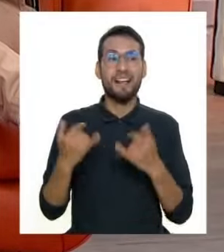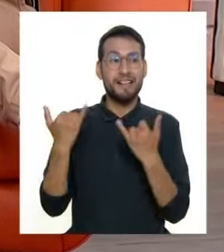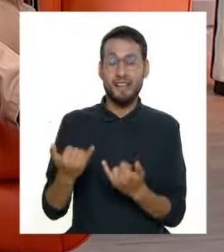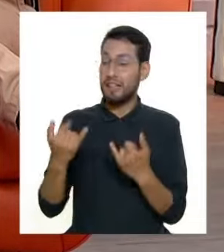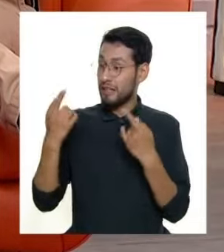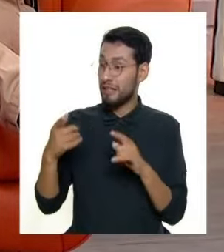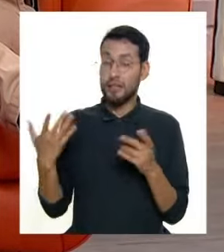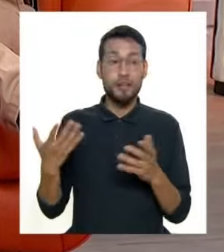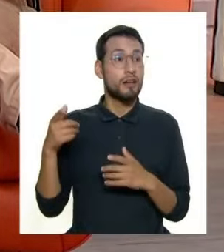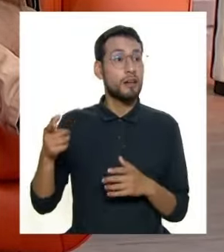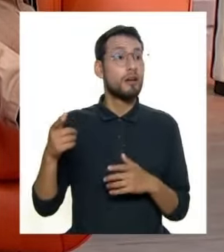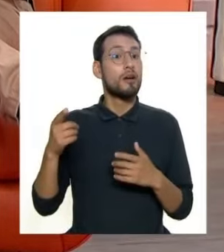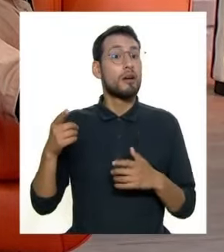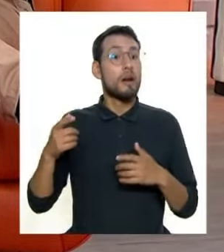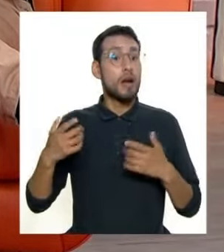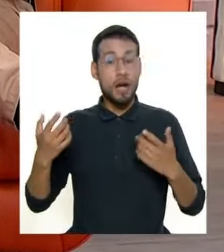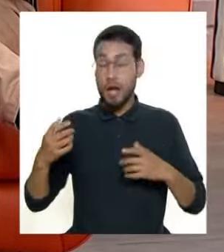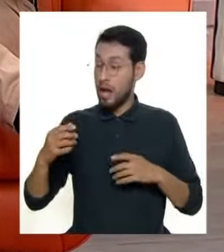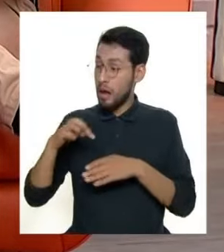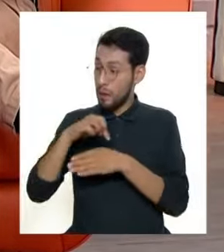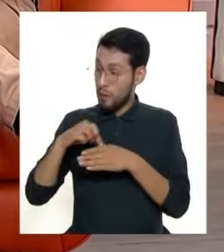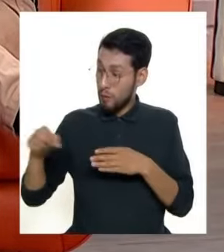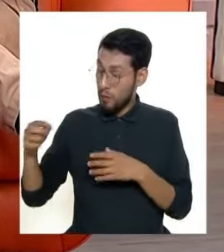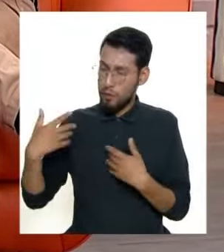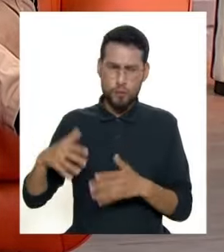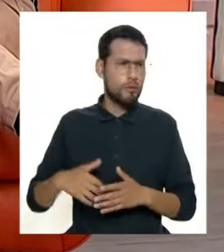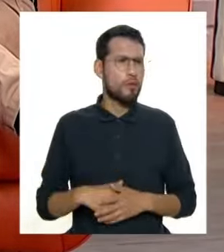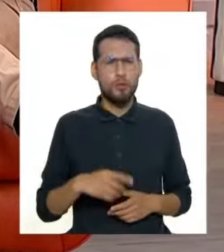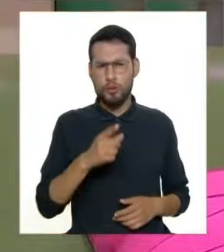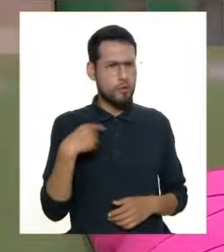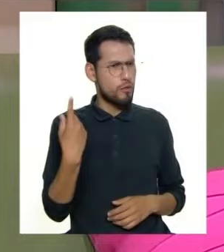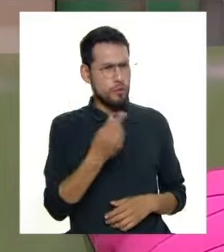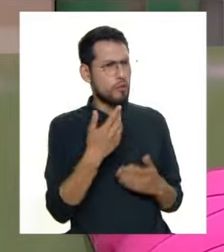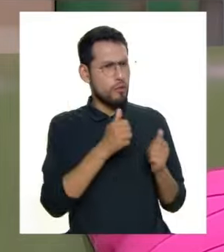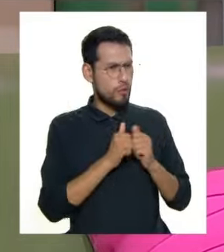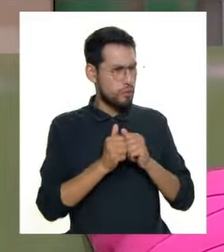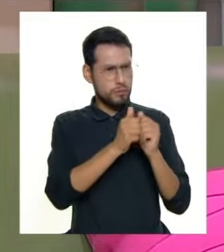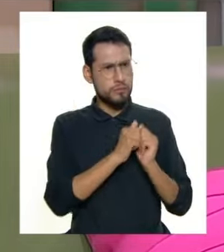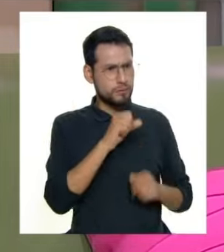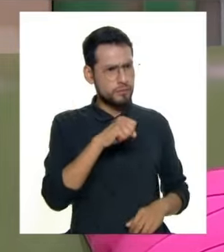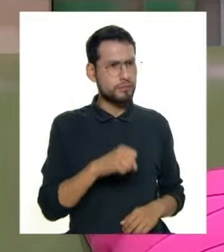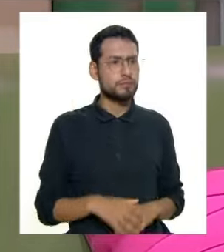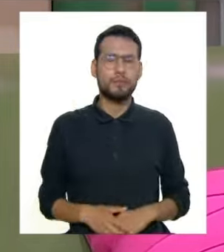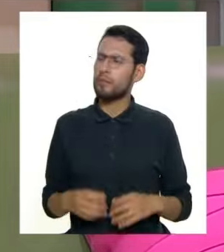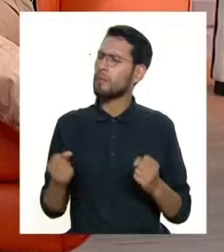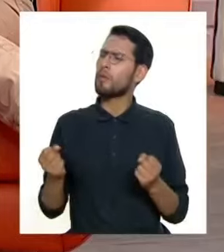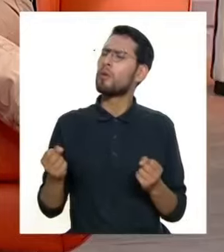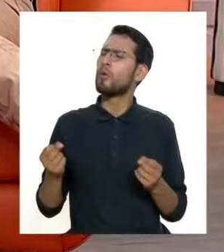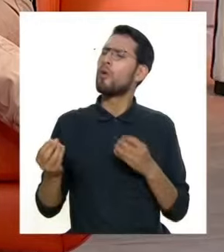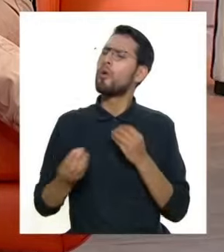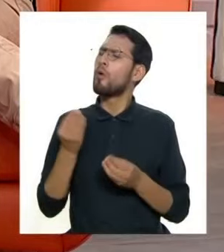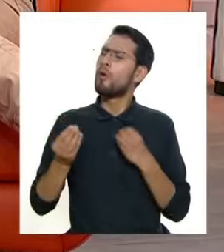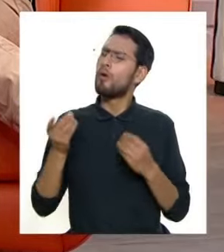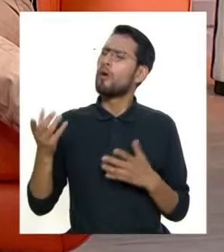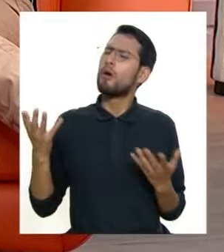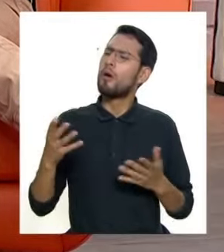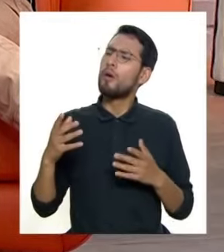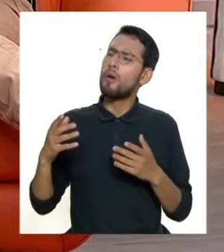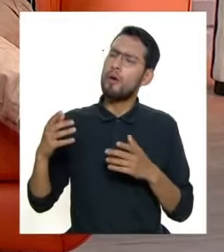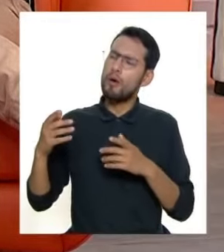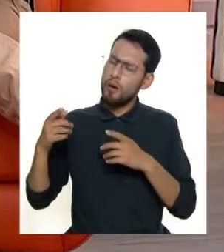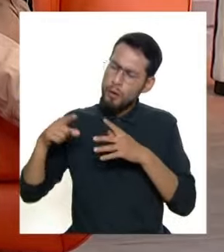este sueño loco de esta carrera tan exitosa que tienes, amigo. Empezamos todos, ¿no? Juntos, juntos, ¿sí? ¿Y cómo ha sido todo este proceso